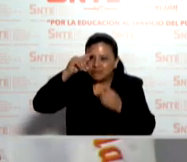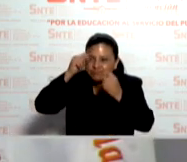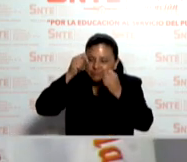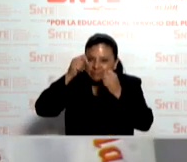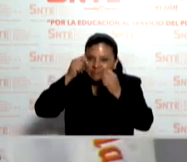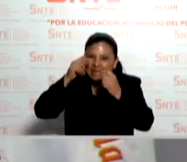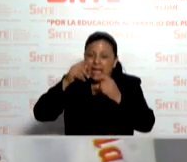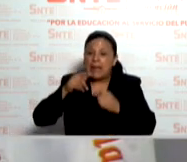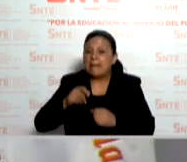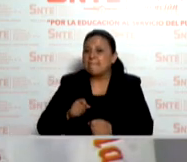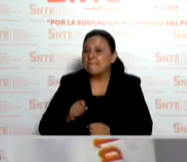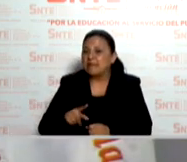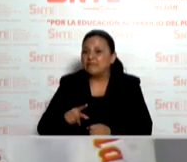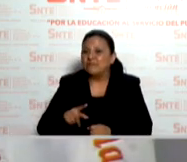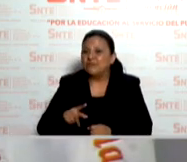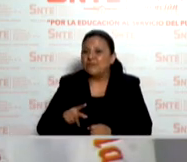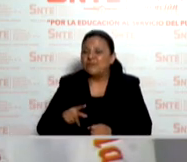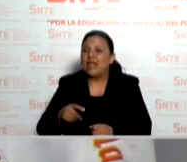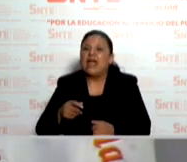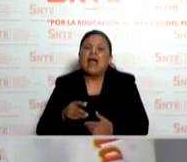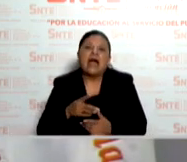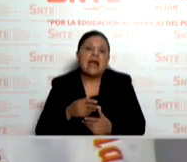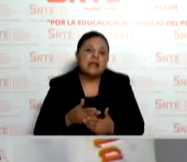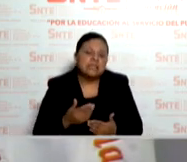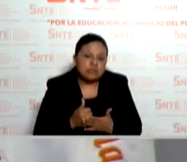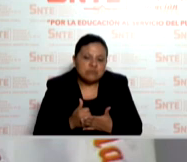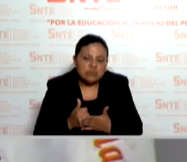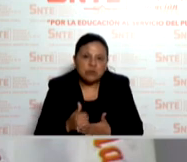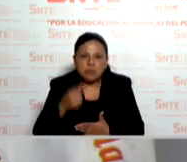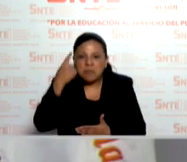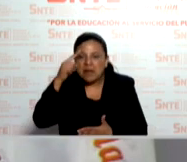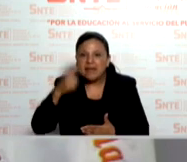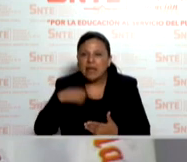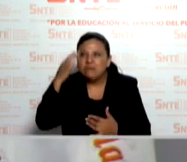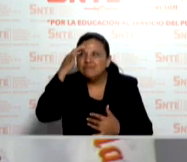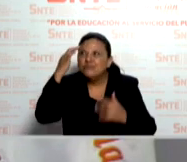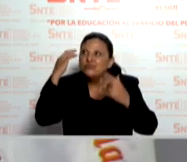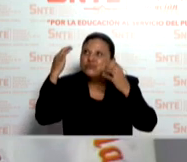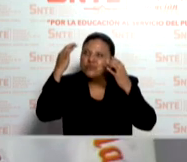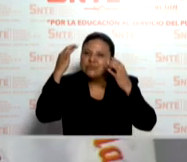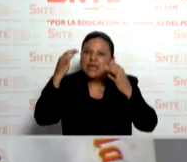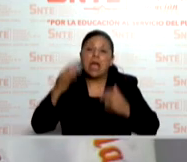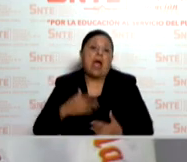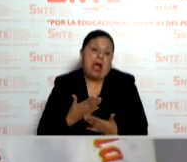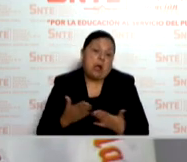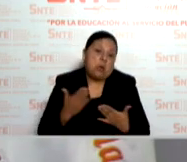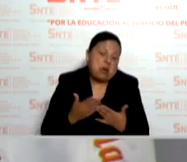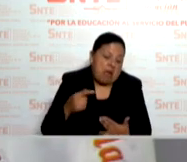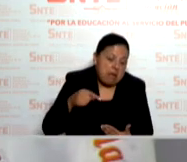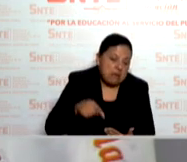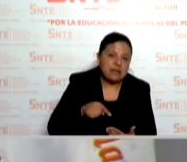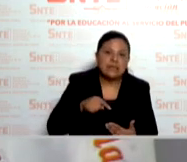uno de nuestros estudiantes. Admirados docentes galardonados, estar aquí es un gran